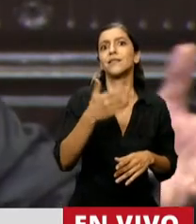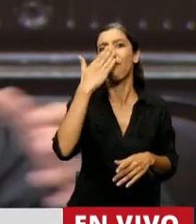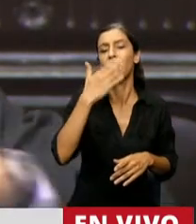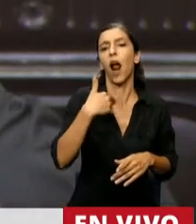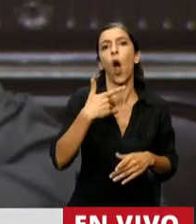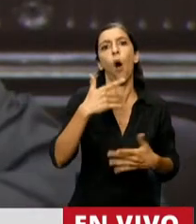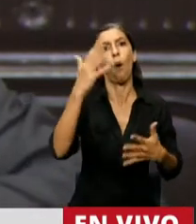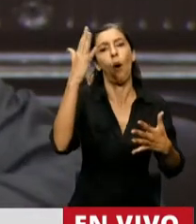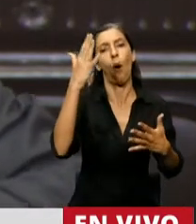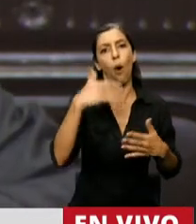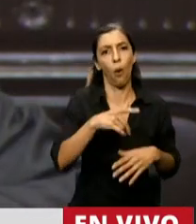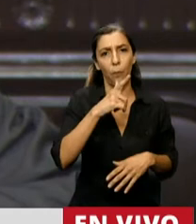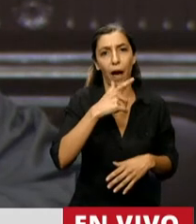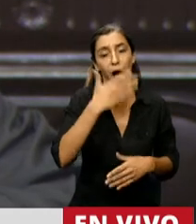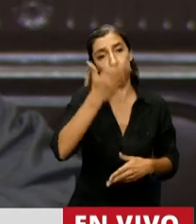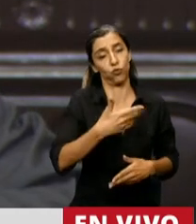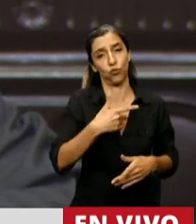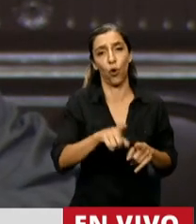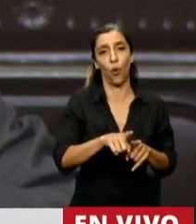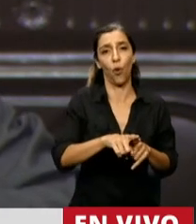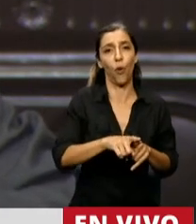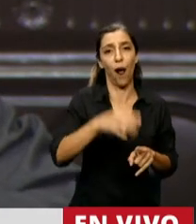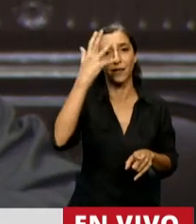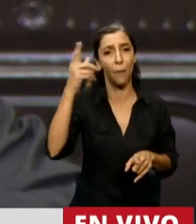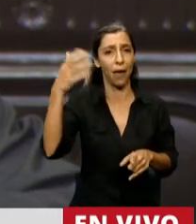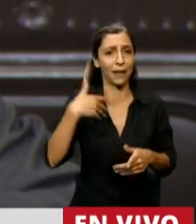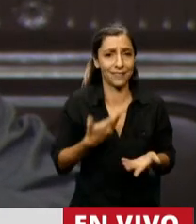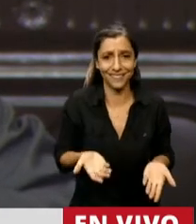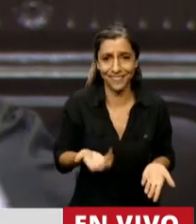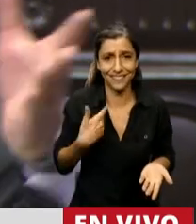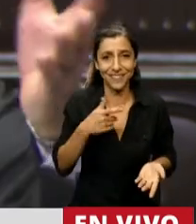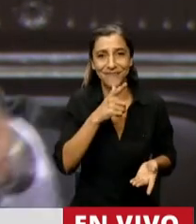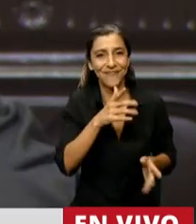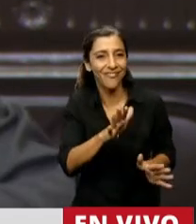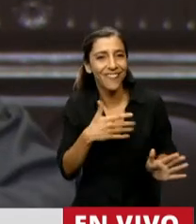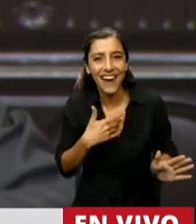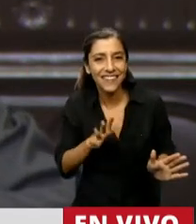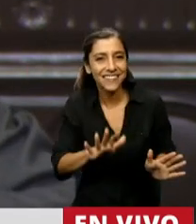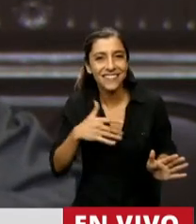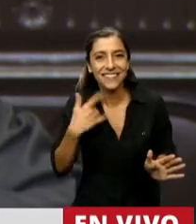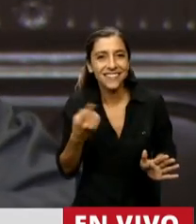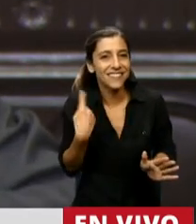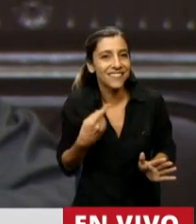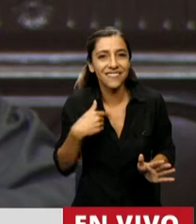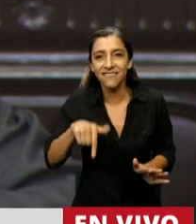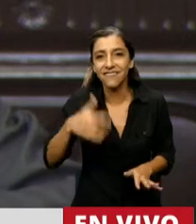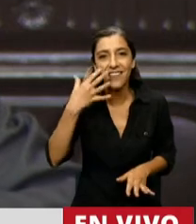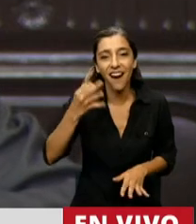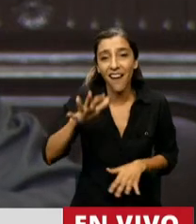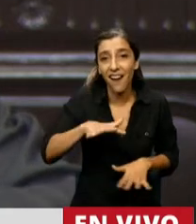resulta resulta que nos encontramos en este presente nuevamente